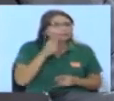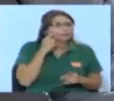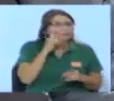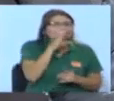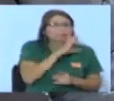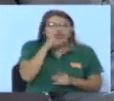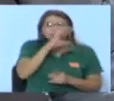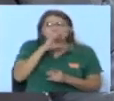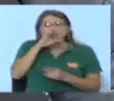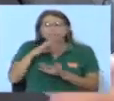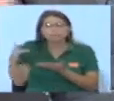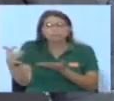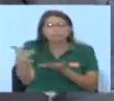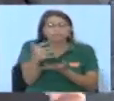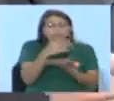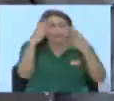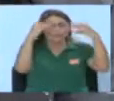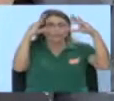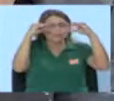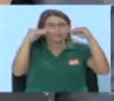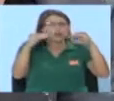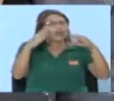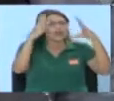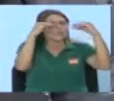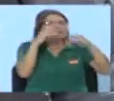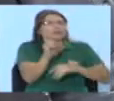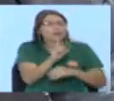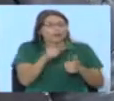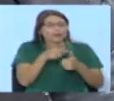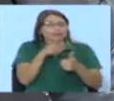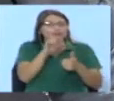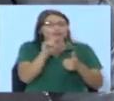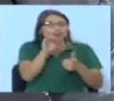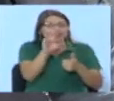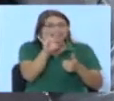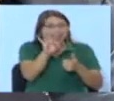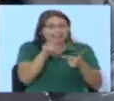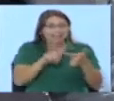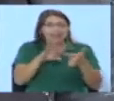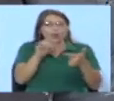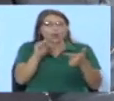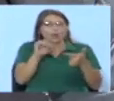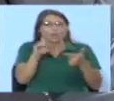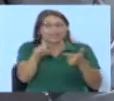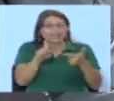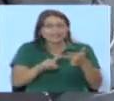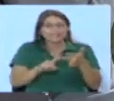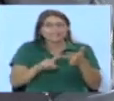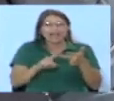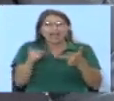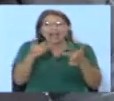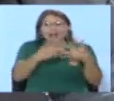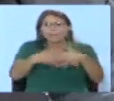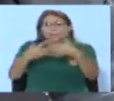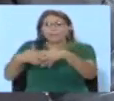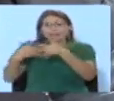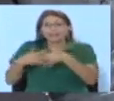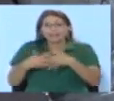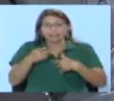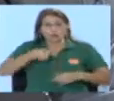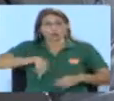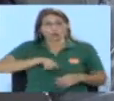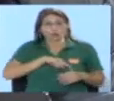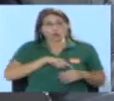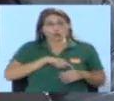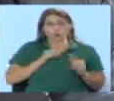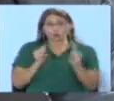fuentes, con algunos operadores, con la SUTEL, con COMEX. Nosotros, por ejemplo, como Cámara, organizamos un foro junto con